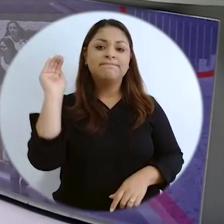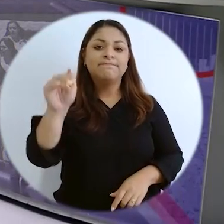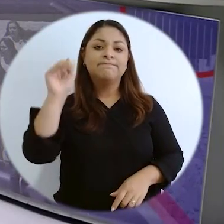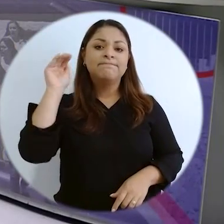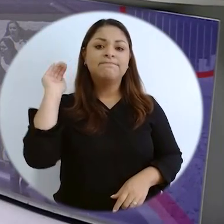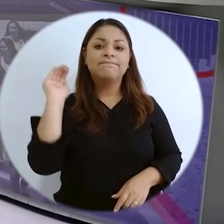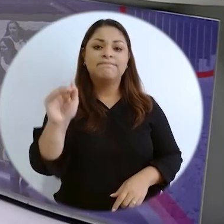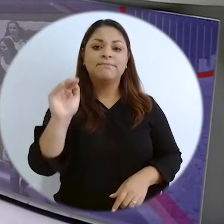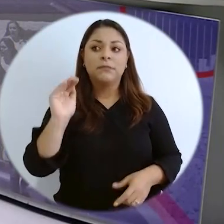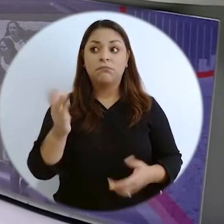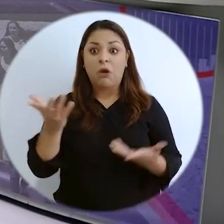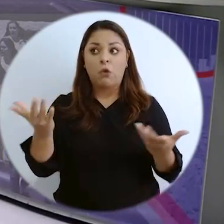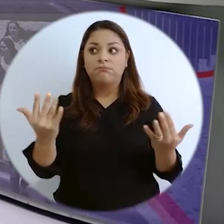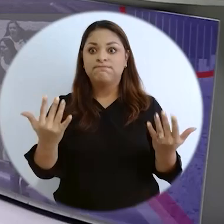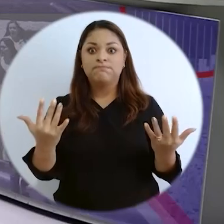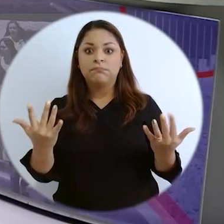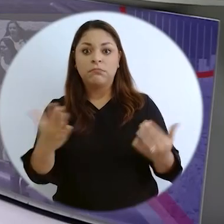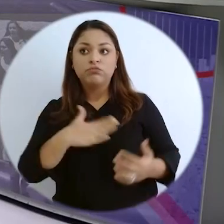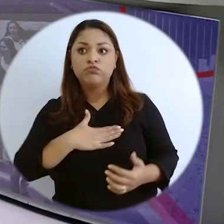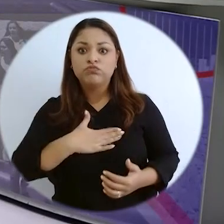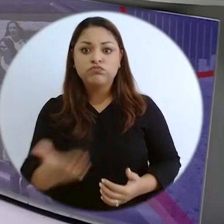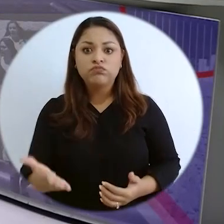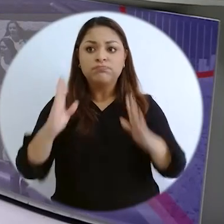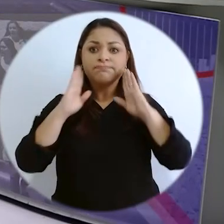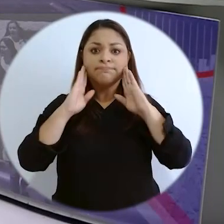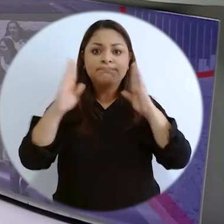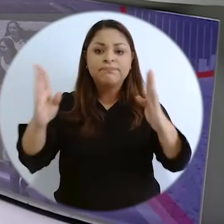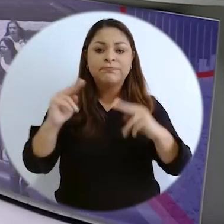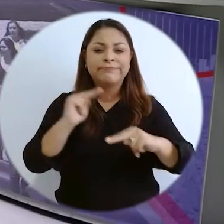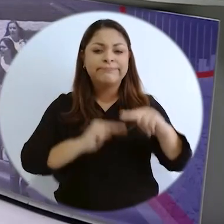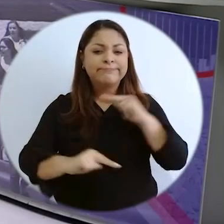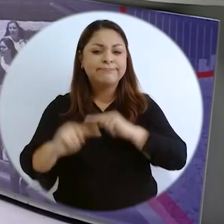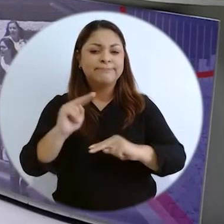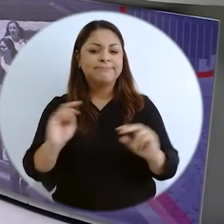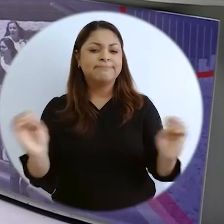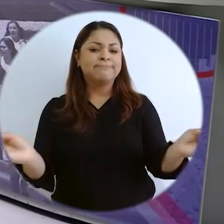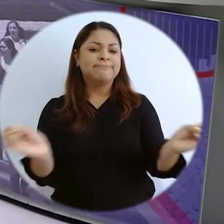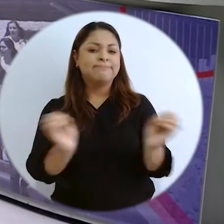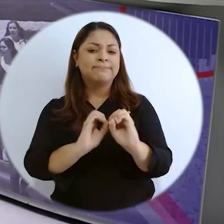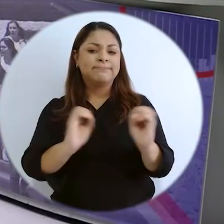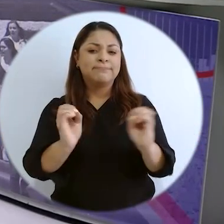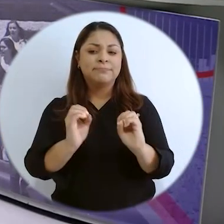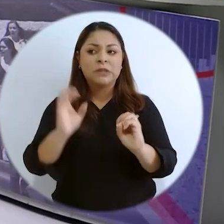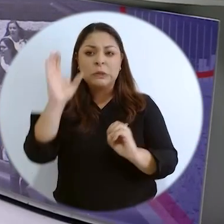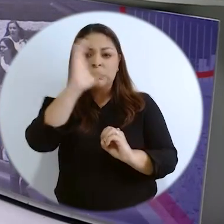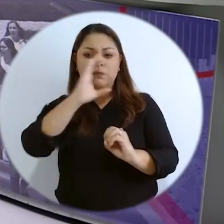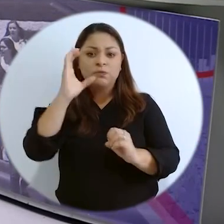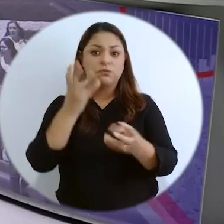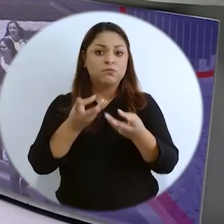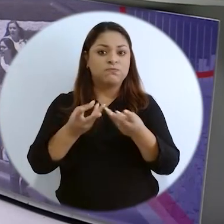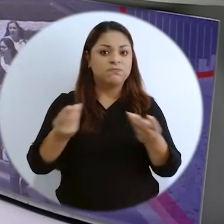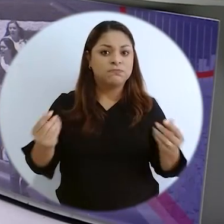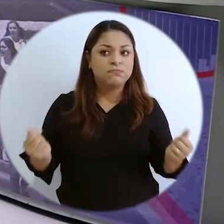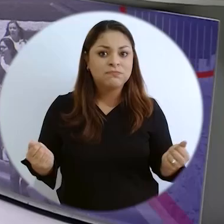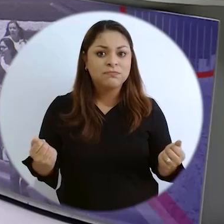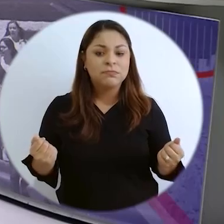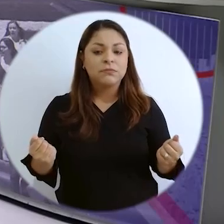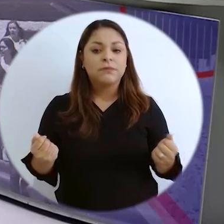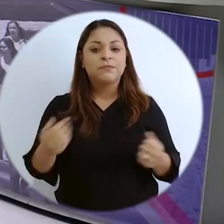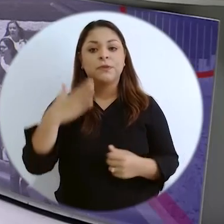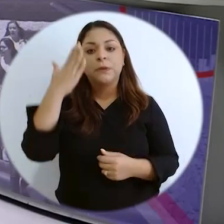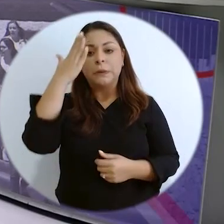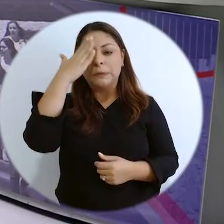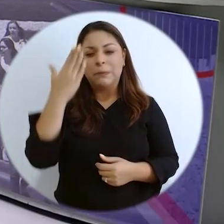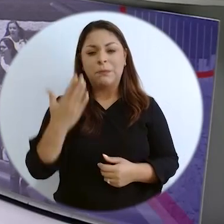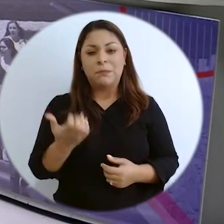Y entonces, ¿qué es lo que demuestra? Es que no hay esa disposición a negociar, a buscar soluciones